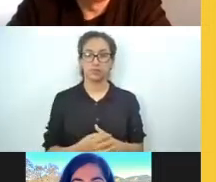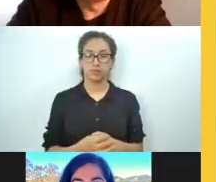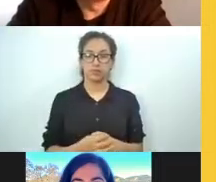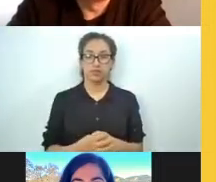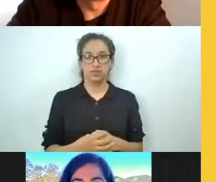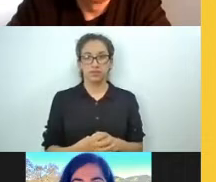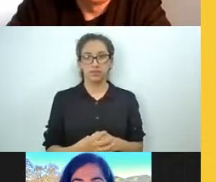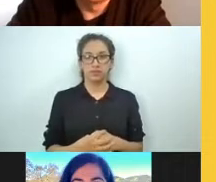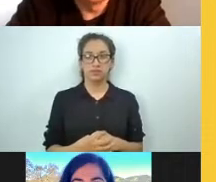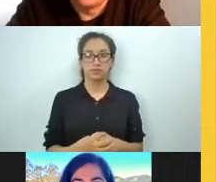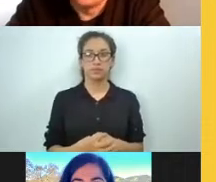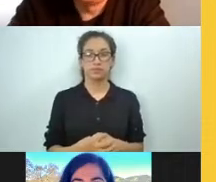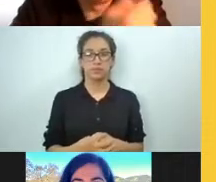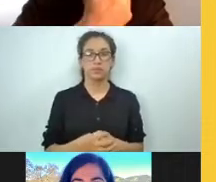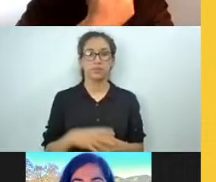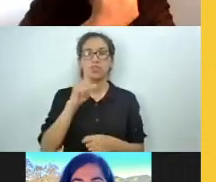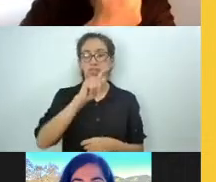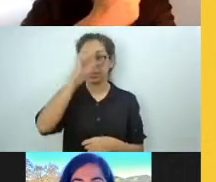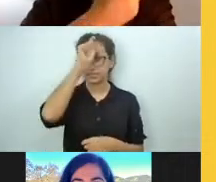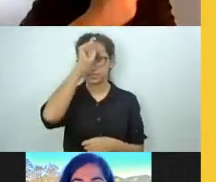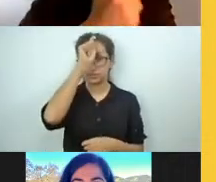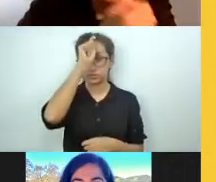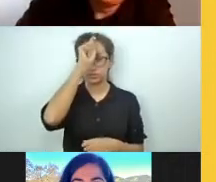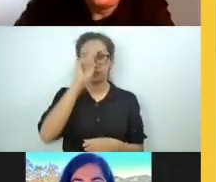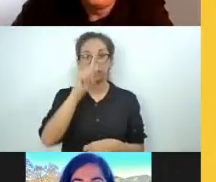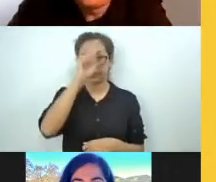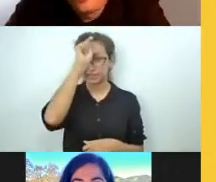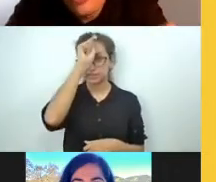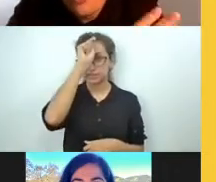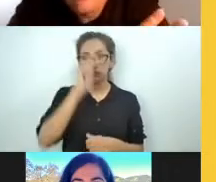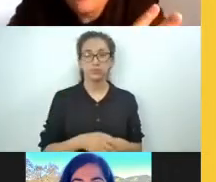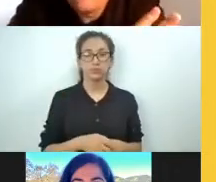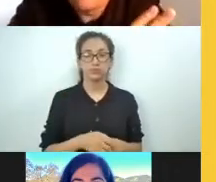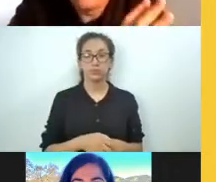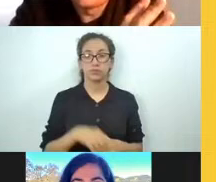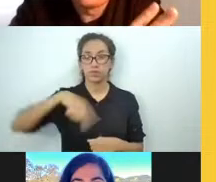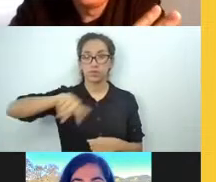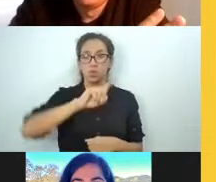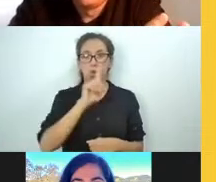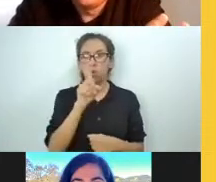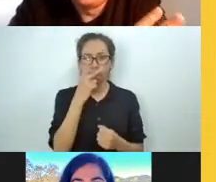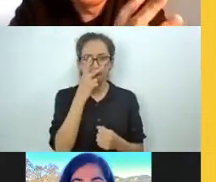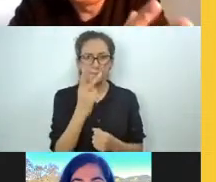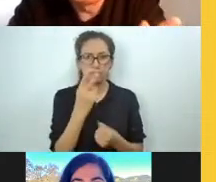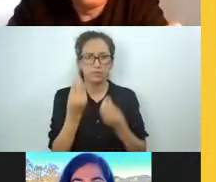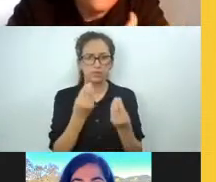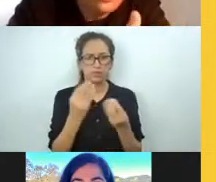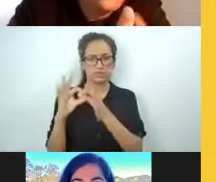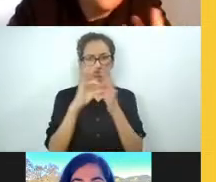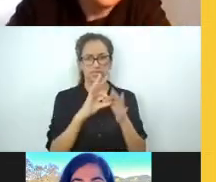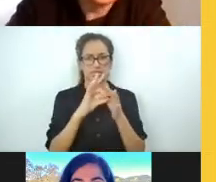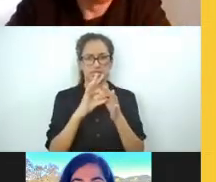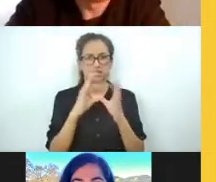hecho en Egipto, ¿no? En Egipto, ellos no encuentran una relación típica del